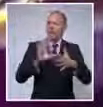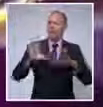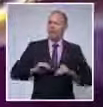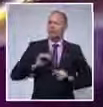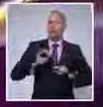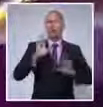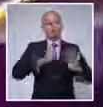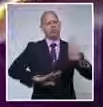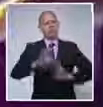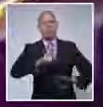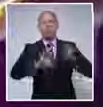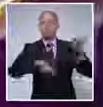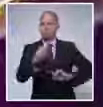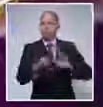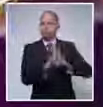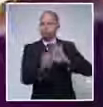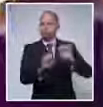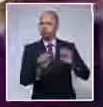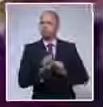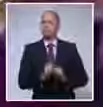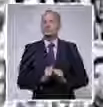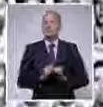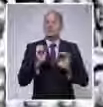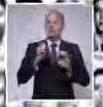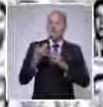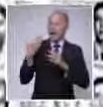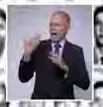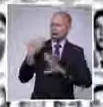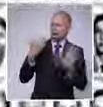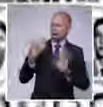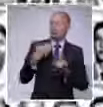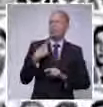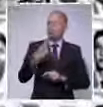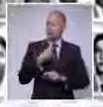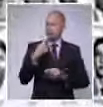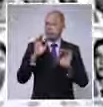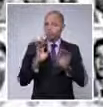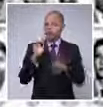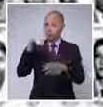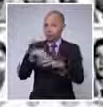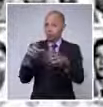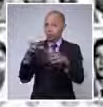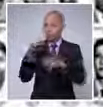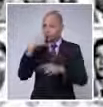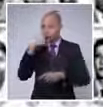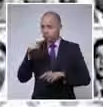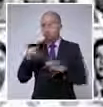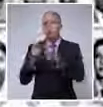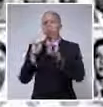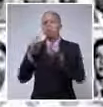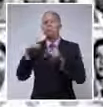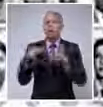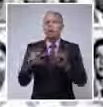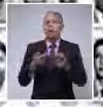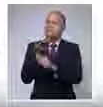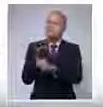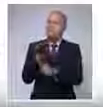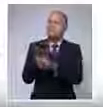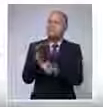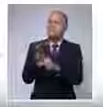flagelo. En numerosas ocasiones, la mayor de las Antillas ha abogado en el Consejo de Seguridad de la ONU por una respuesta multilateral